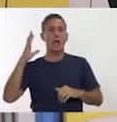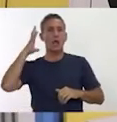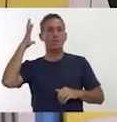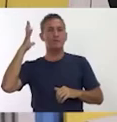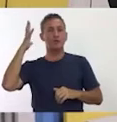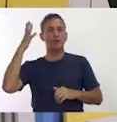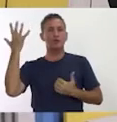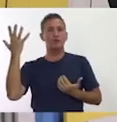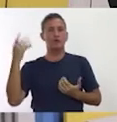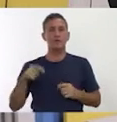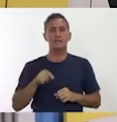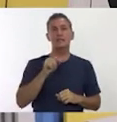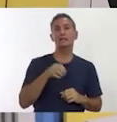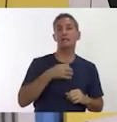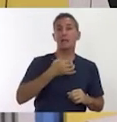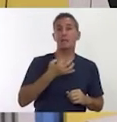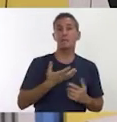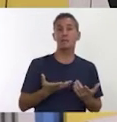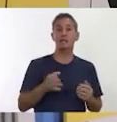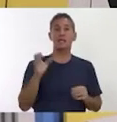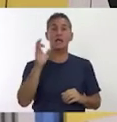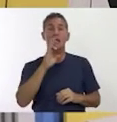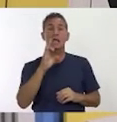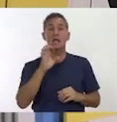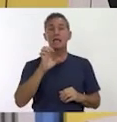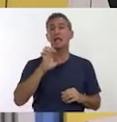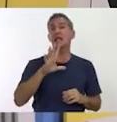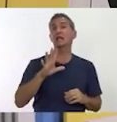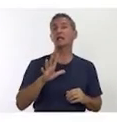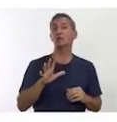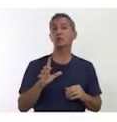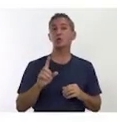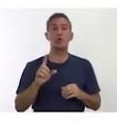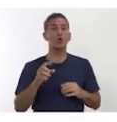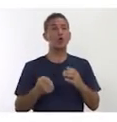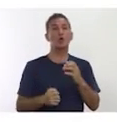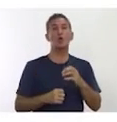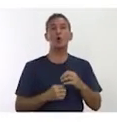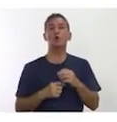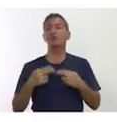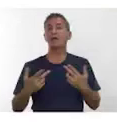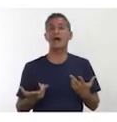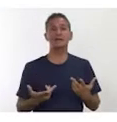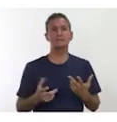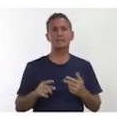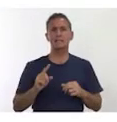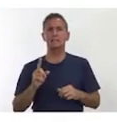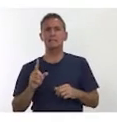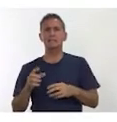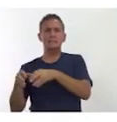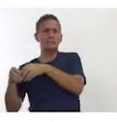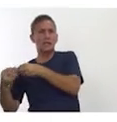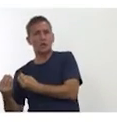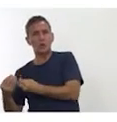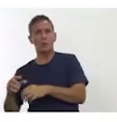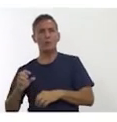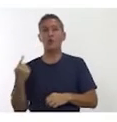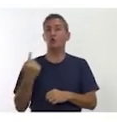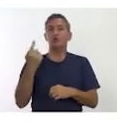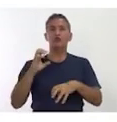categoría filosófica, donde me dice que la energía ni se crea ni se